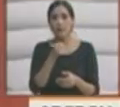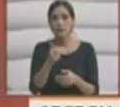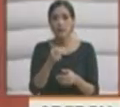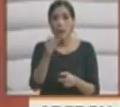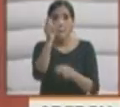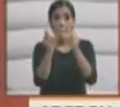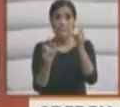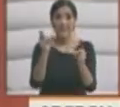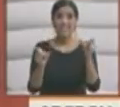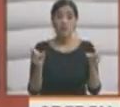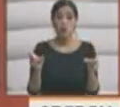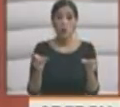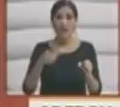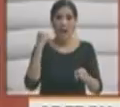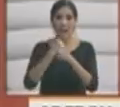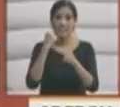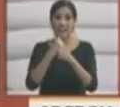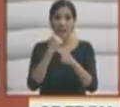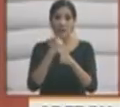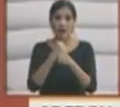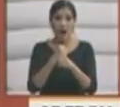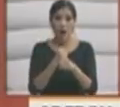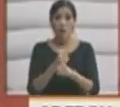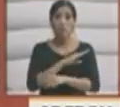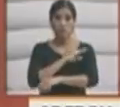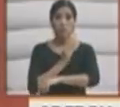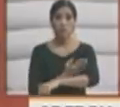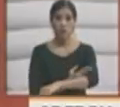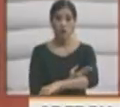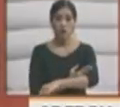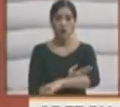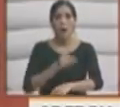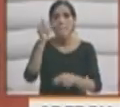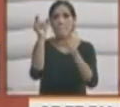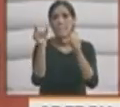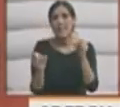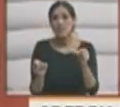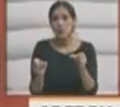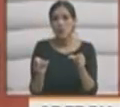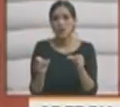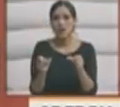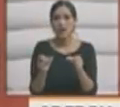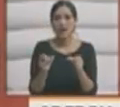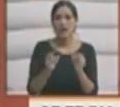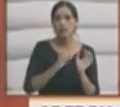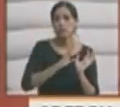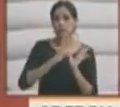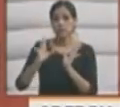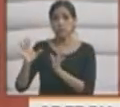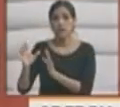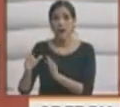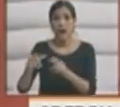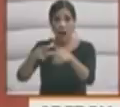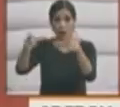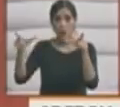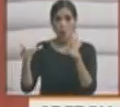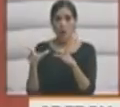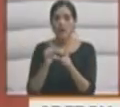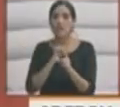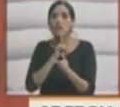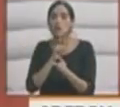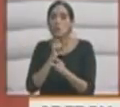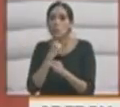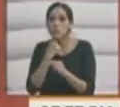que fueron sometidos a trabajo esclavo, personas que fueron llevados a zonas inhóspitas y remotas. Yo vi